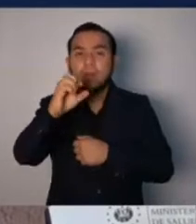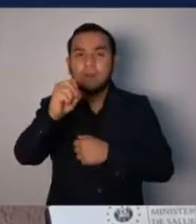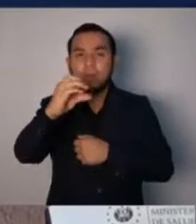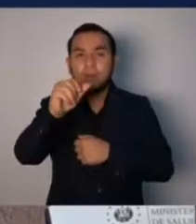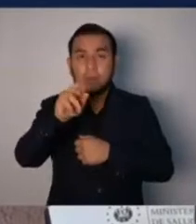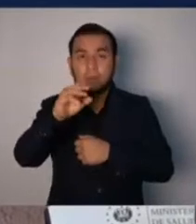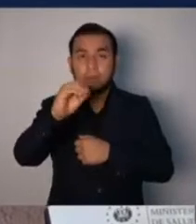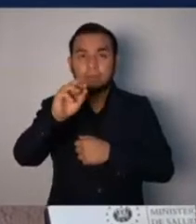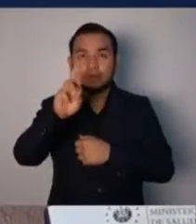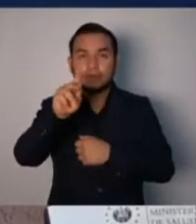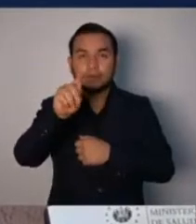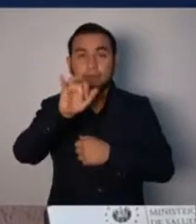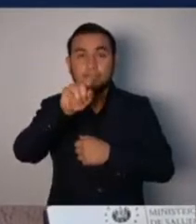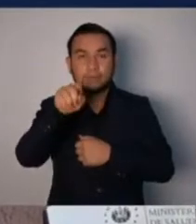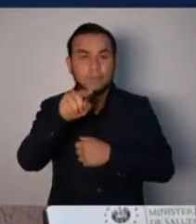no lo recibió